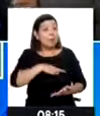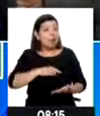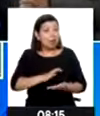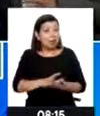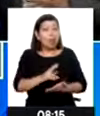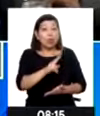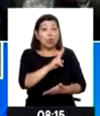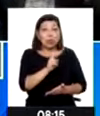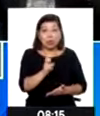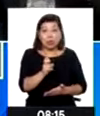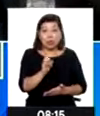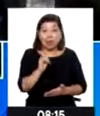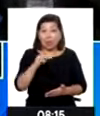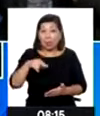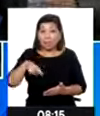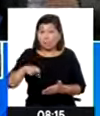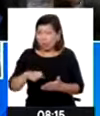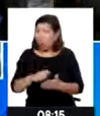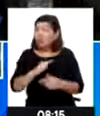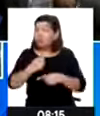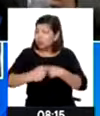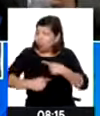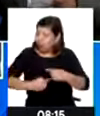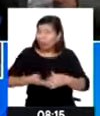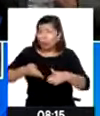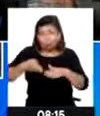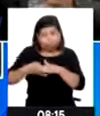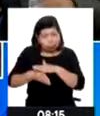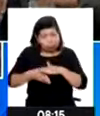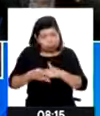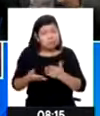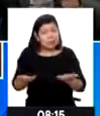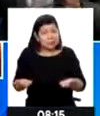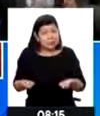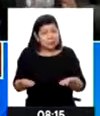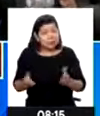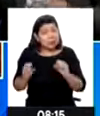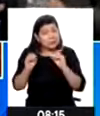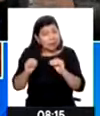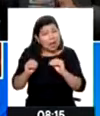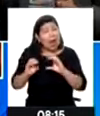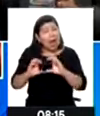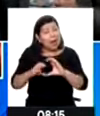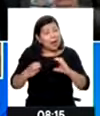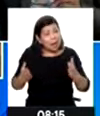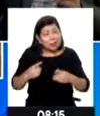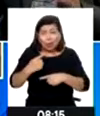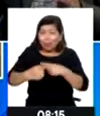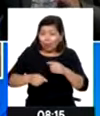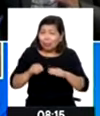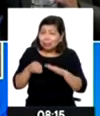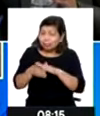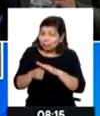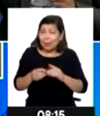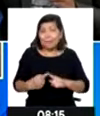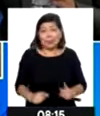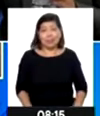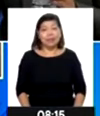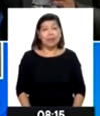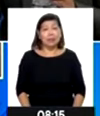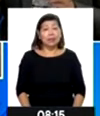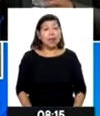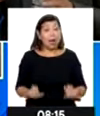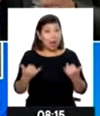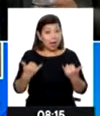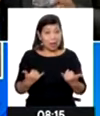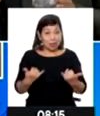y 200 del INPE, que todos los días ingresan a los penales a impartir clases, todos los días. Entonces, se han insertado en